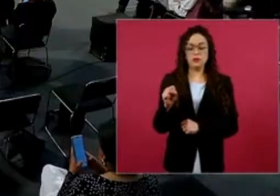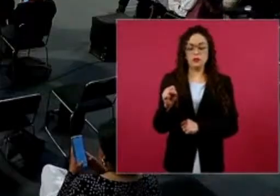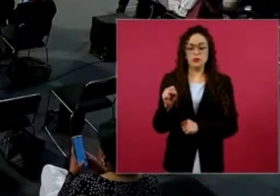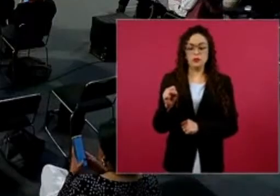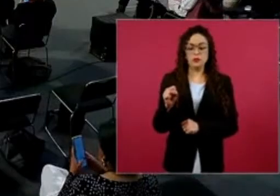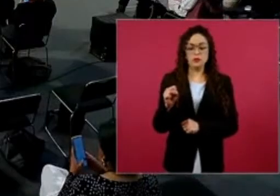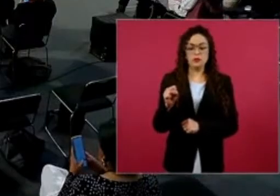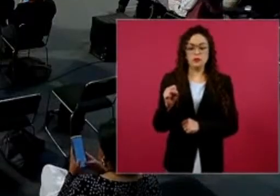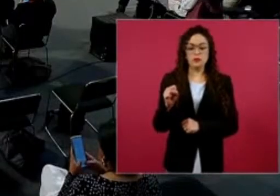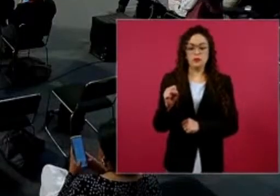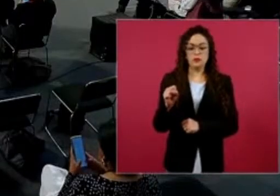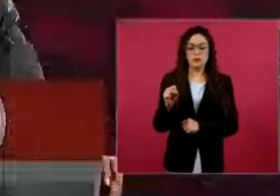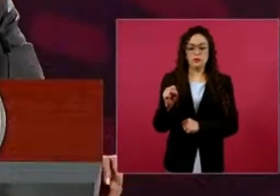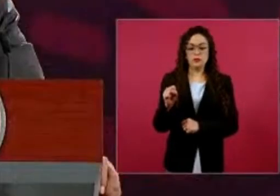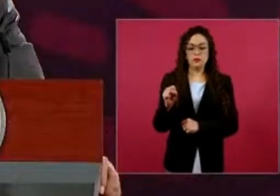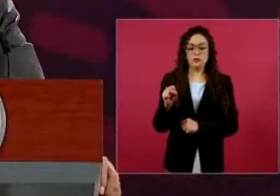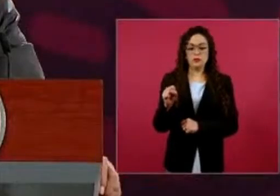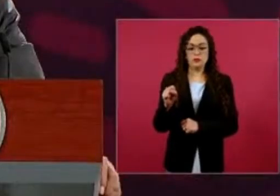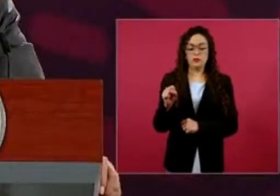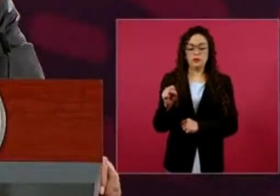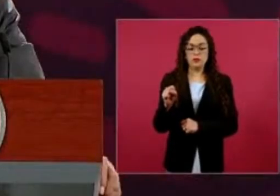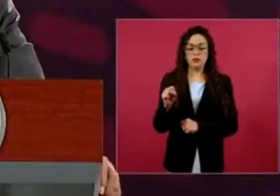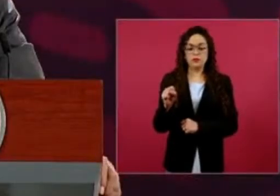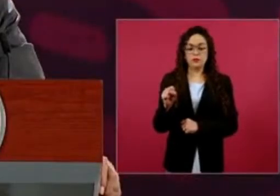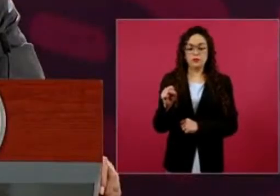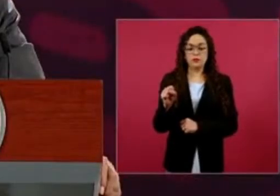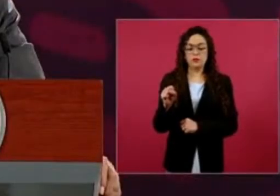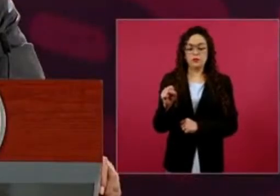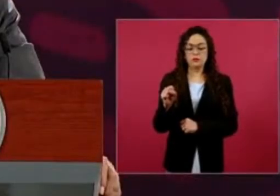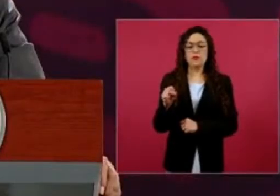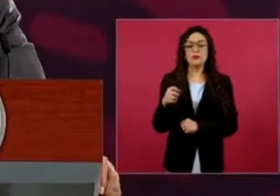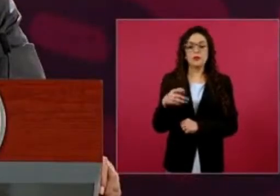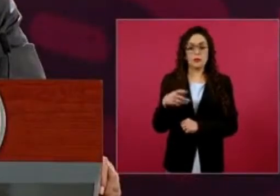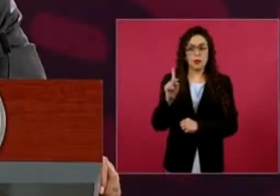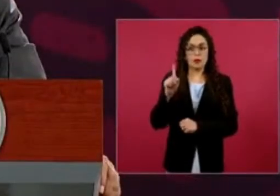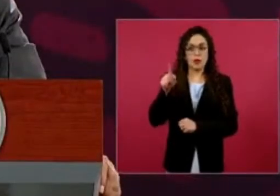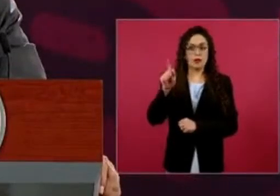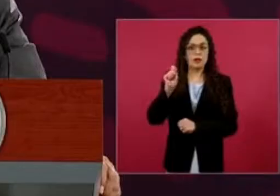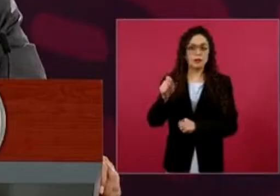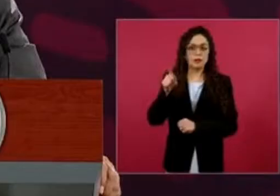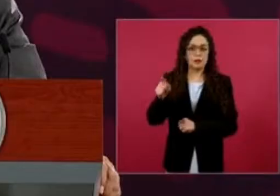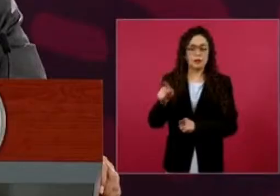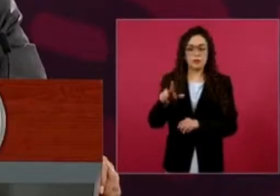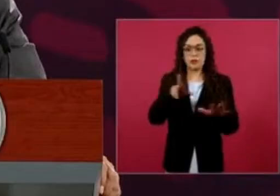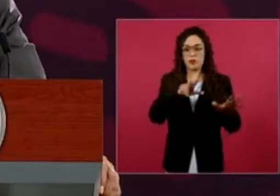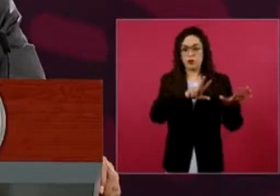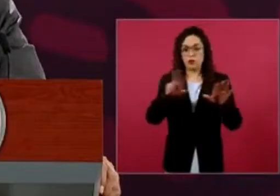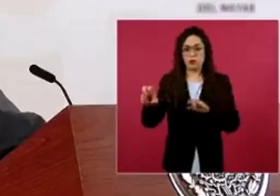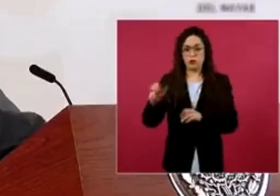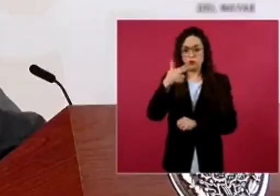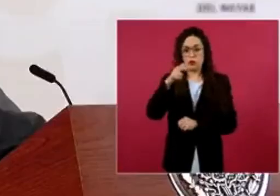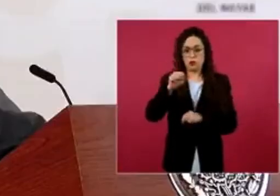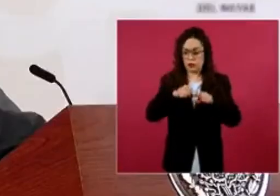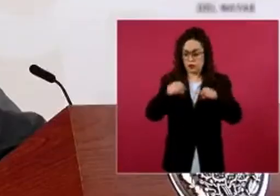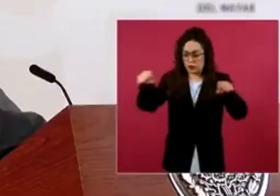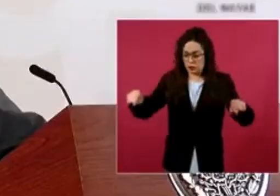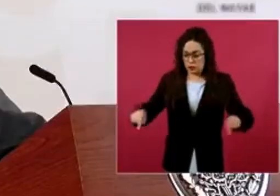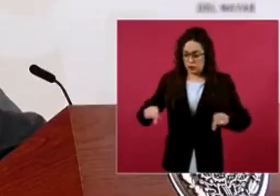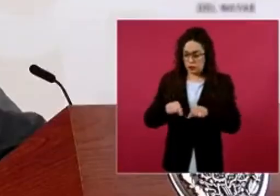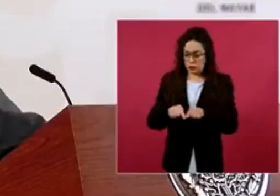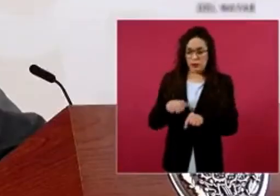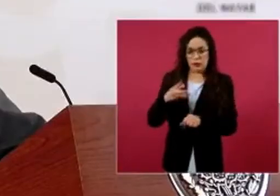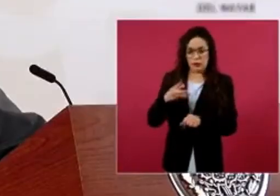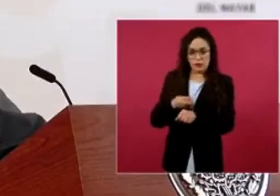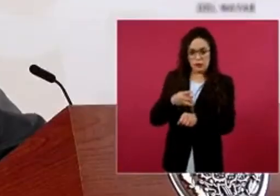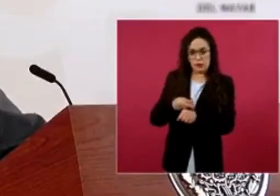es la rehabilitación de 800 hectáreas, es el parque más importante